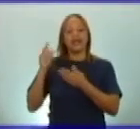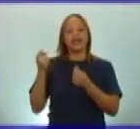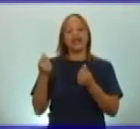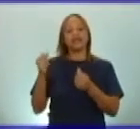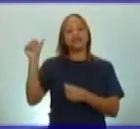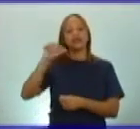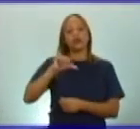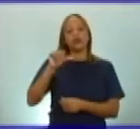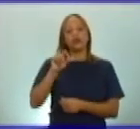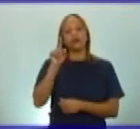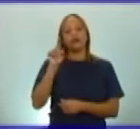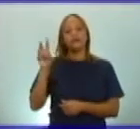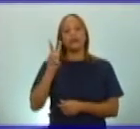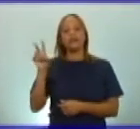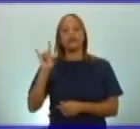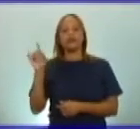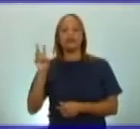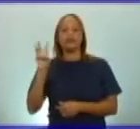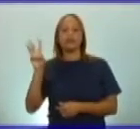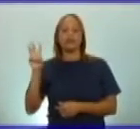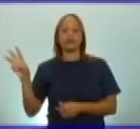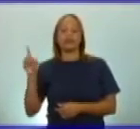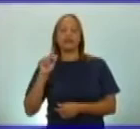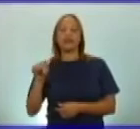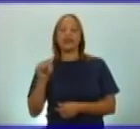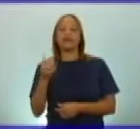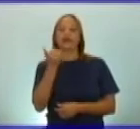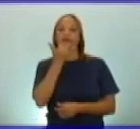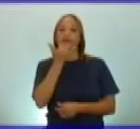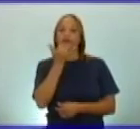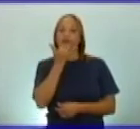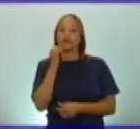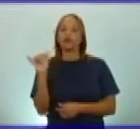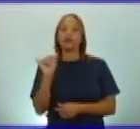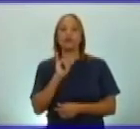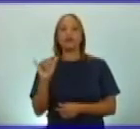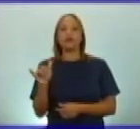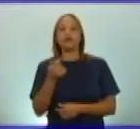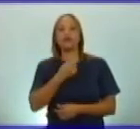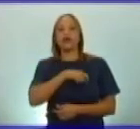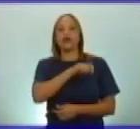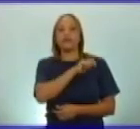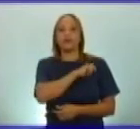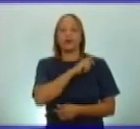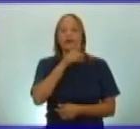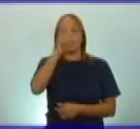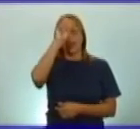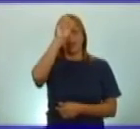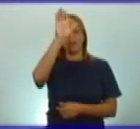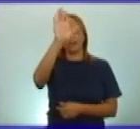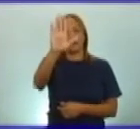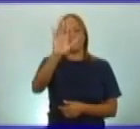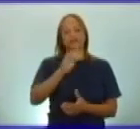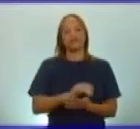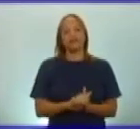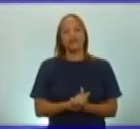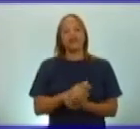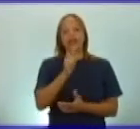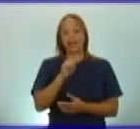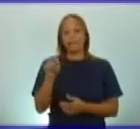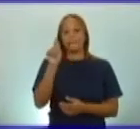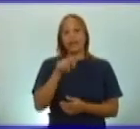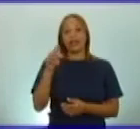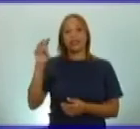crisis económicas del 29 al 33 también afectó considerablemente al país de Alemania. ¿Verdad que el Plan Dewey